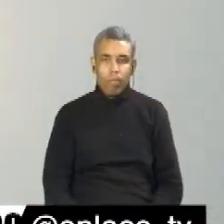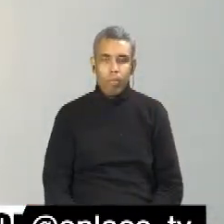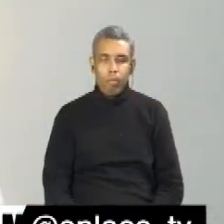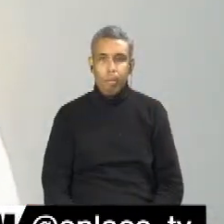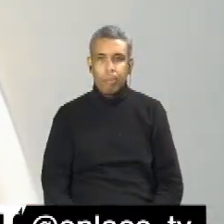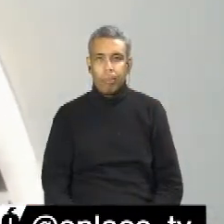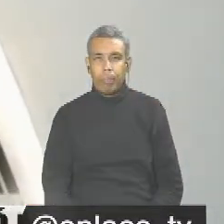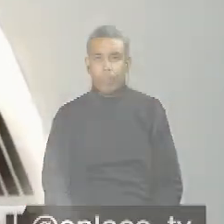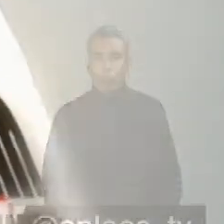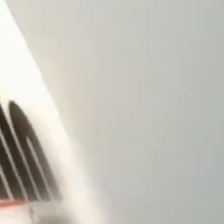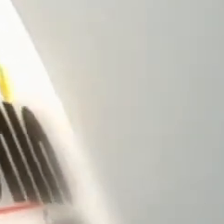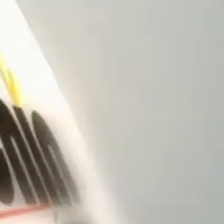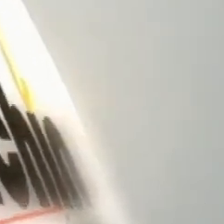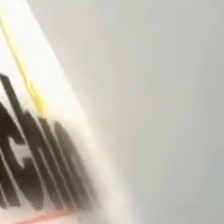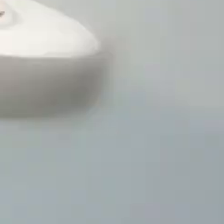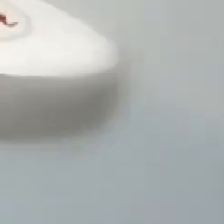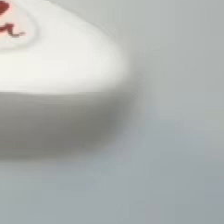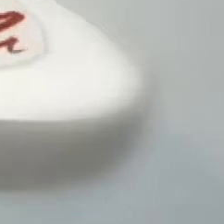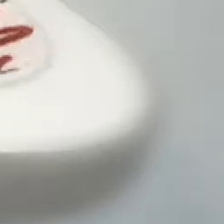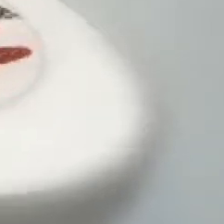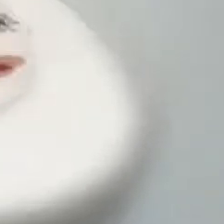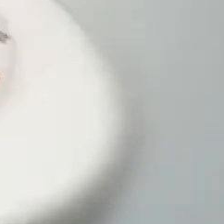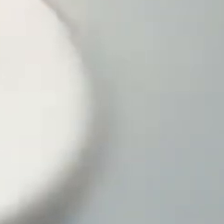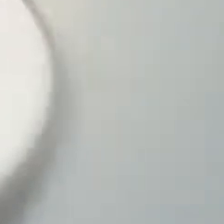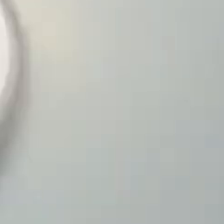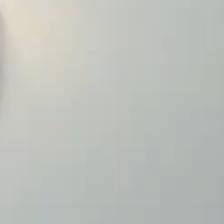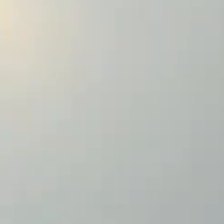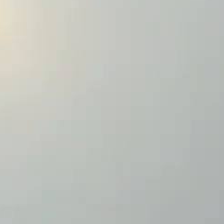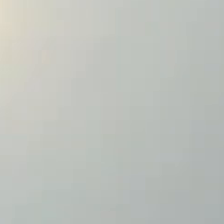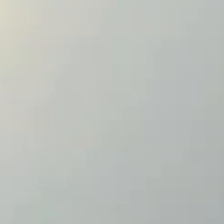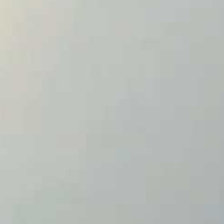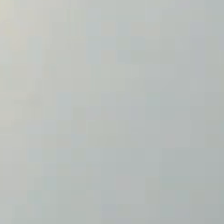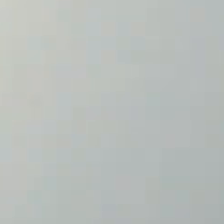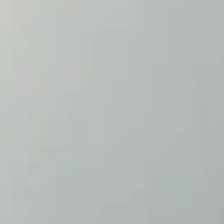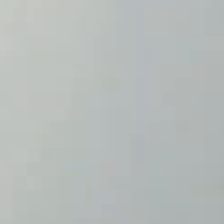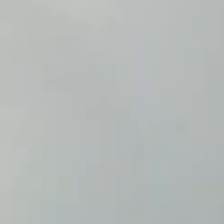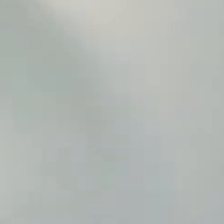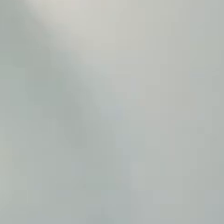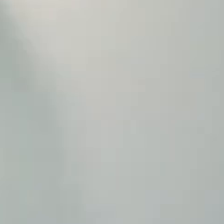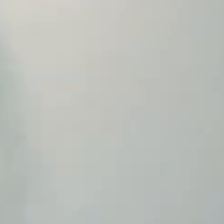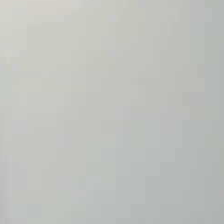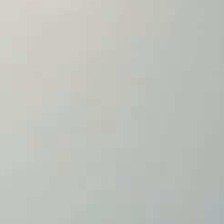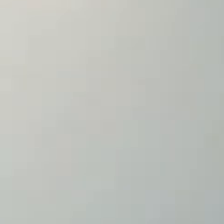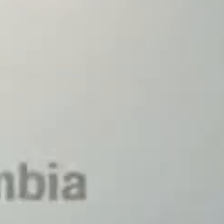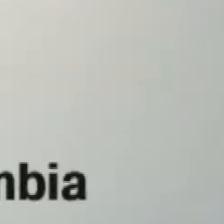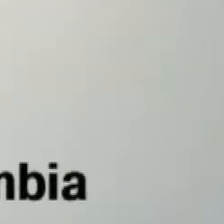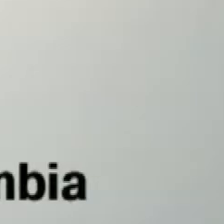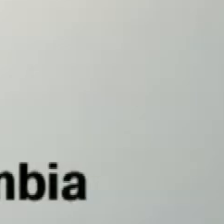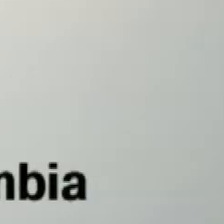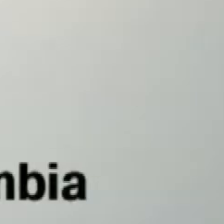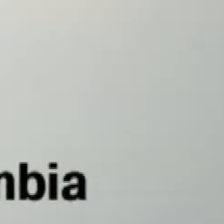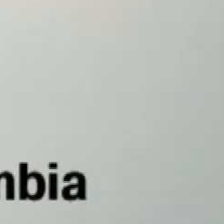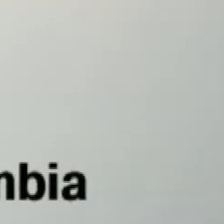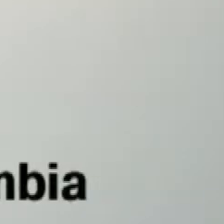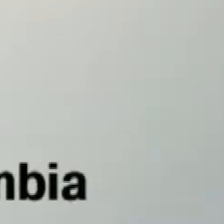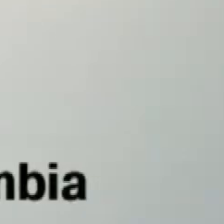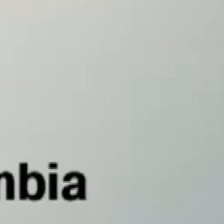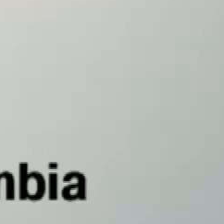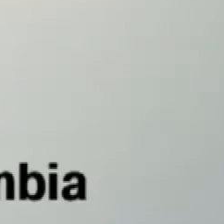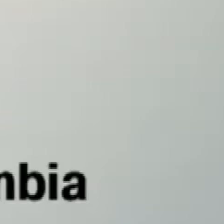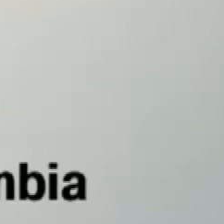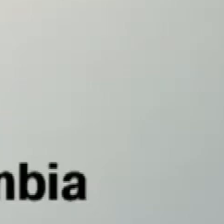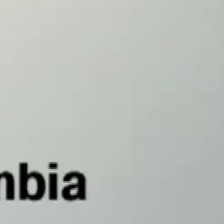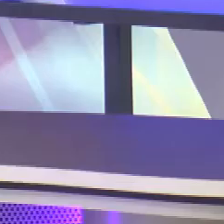competencia. Hasta aquí los deportes con el patrocinio de Restaurante El Machín Gourmet, ahora en su nueva sede en el barrio Colombia.